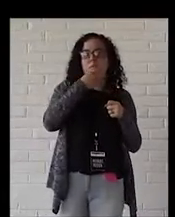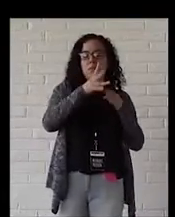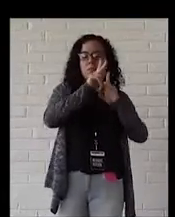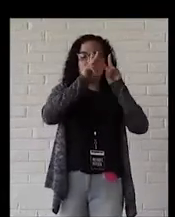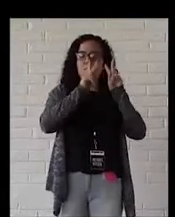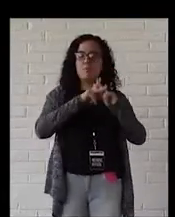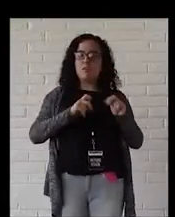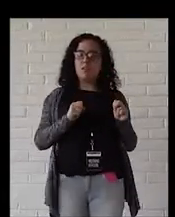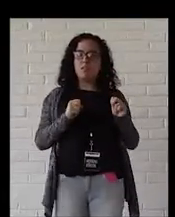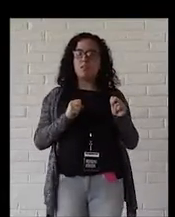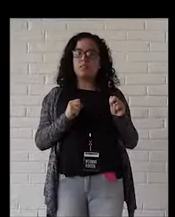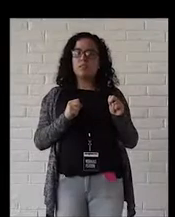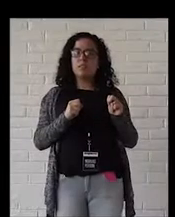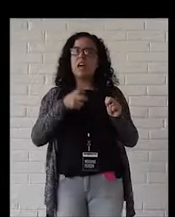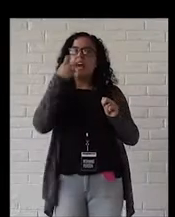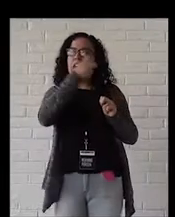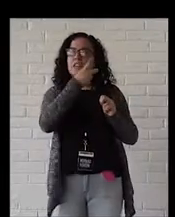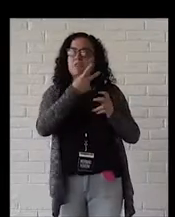todo existía adentro de mí.